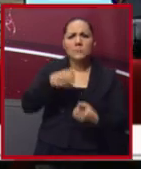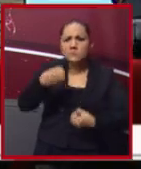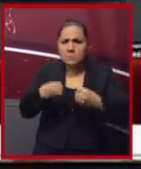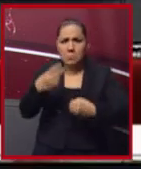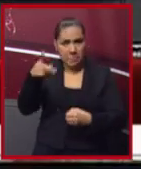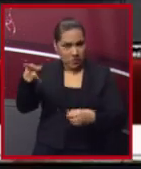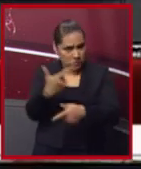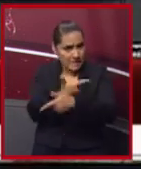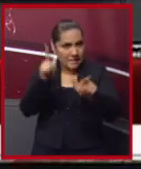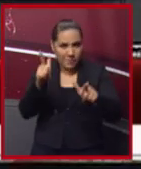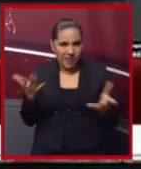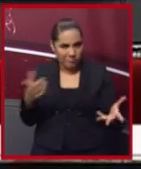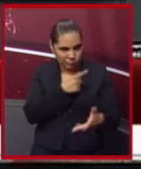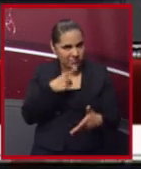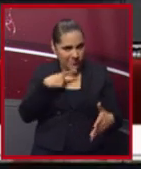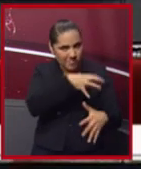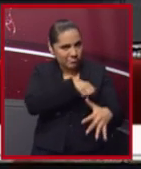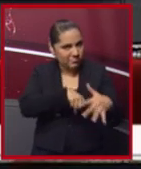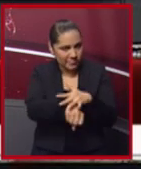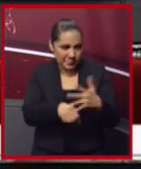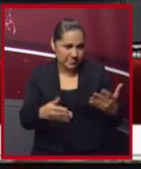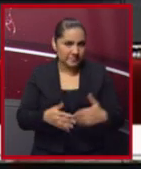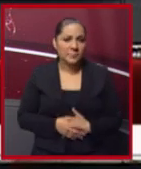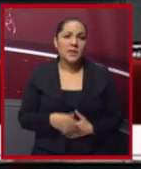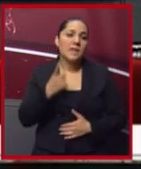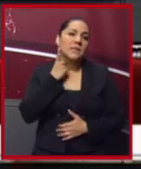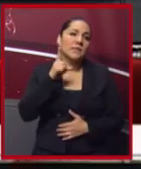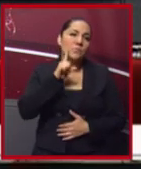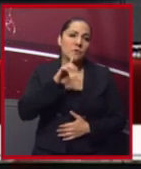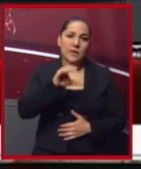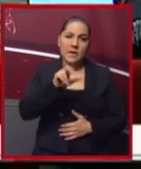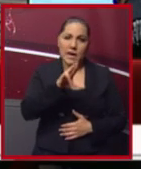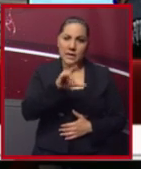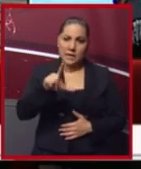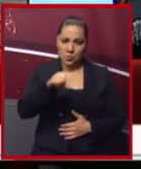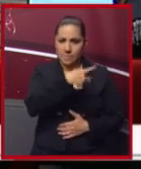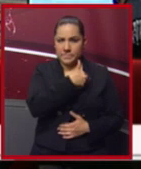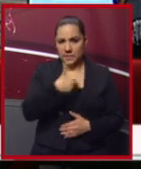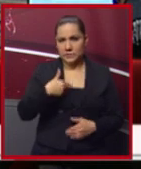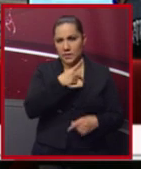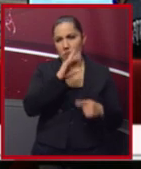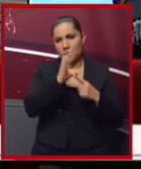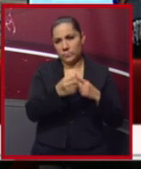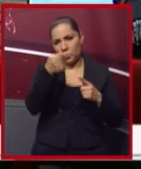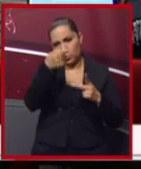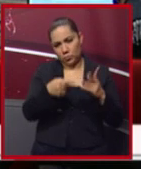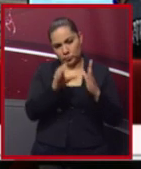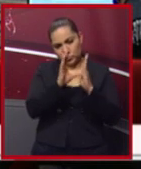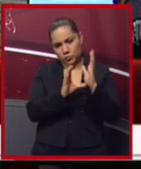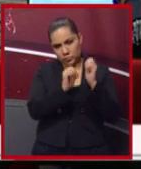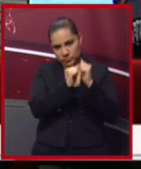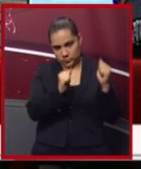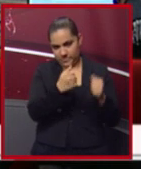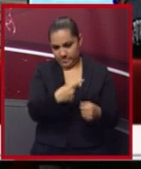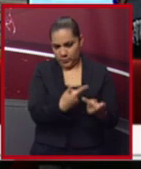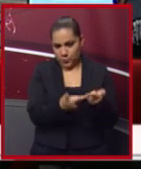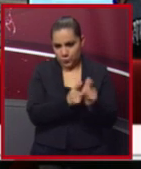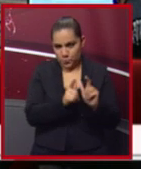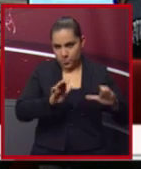Bueno, la diputada Miroslava Carrillo Martínez, que es la presidenta de la Comisión de Puntos Constitucionales en la 64ª legislatura, expuso